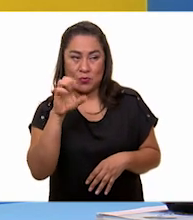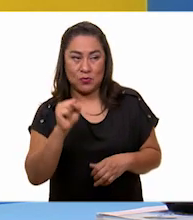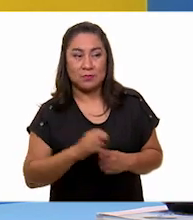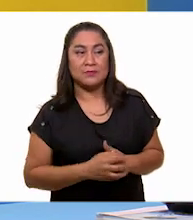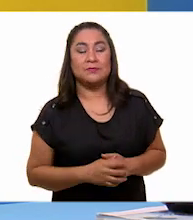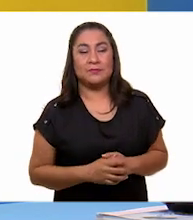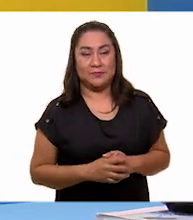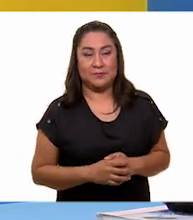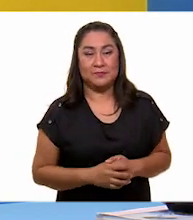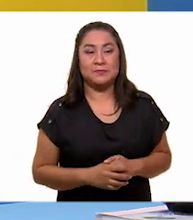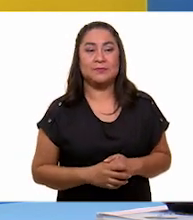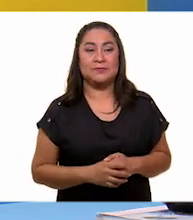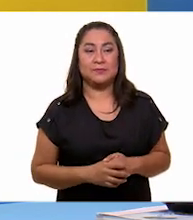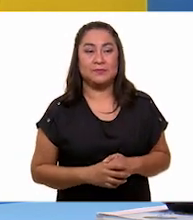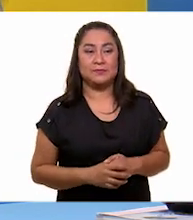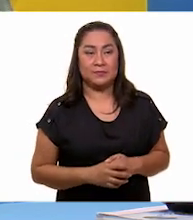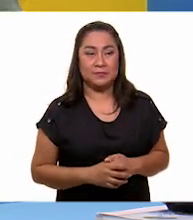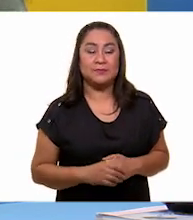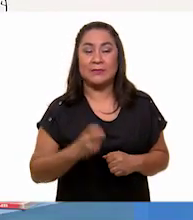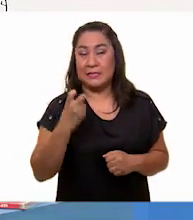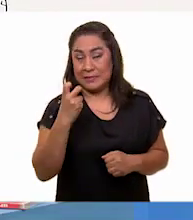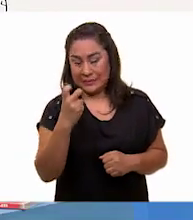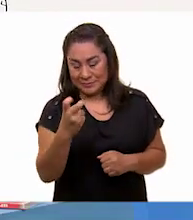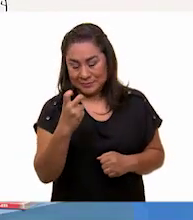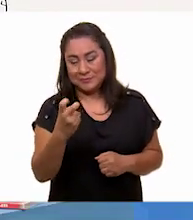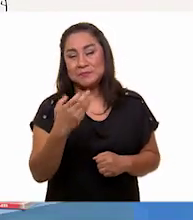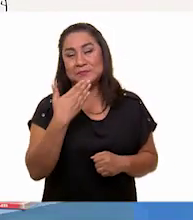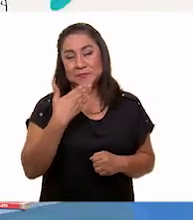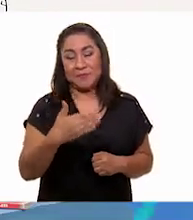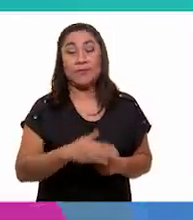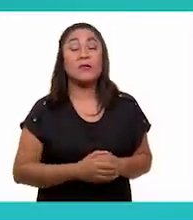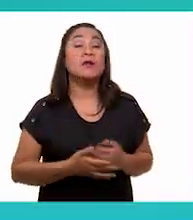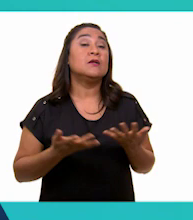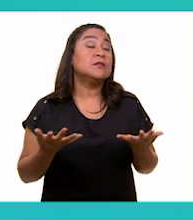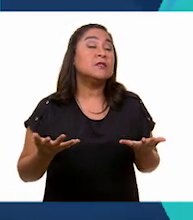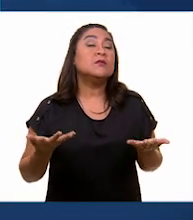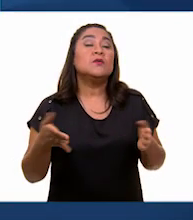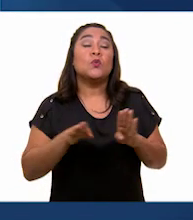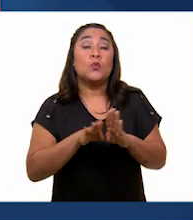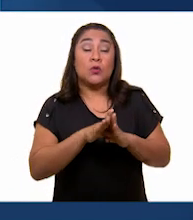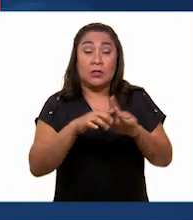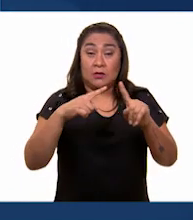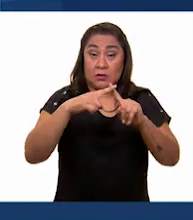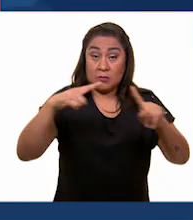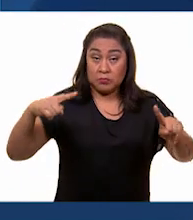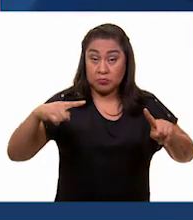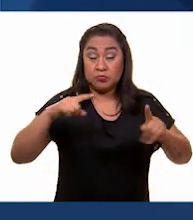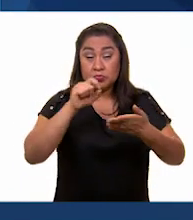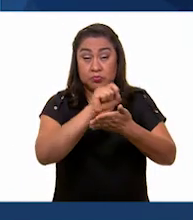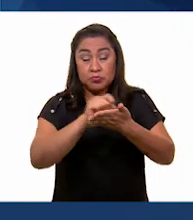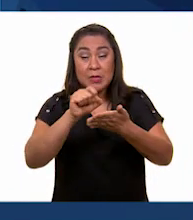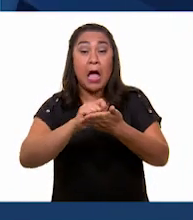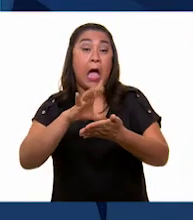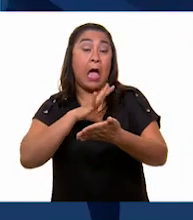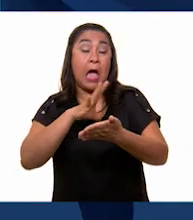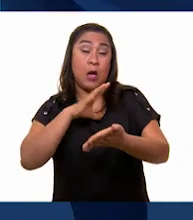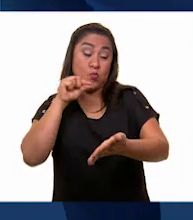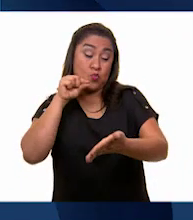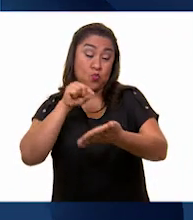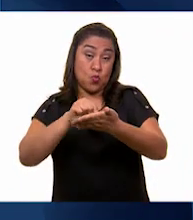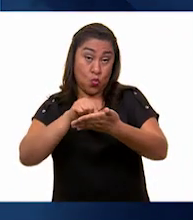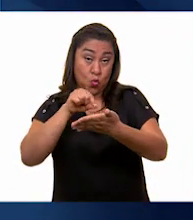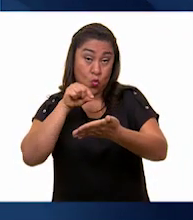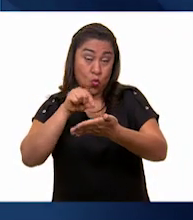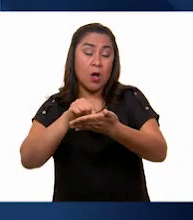el dividendo. Exactamente, María. Cuando tenemos una división que presenta punto decimal en el